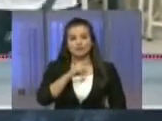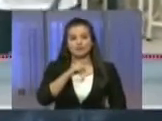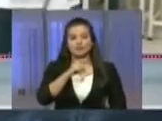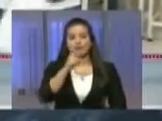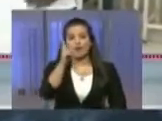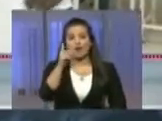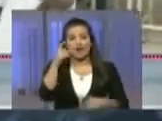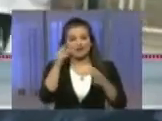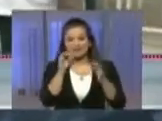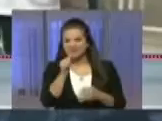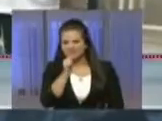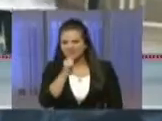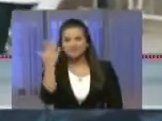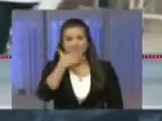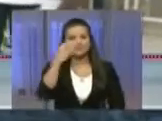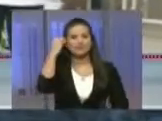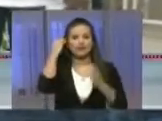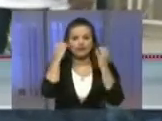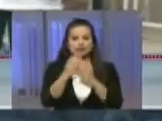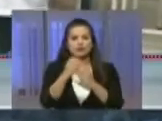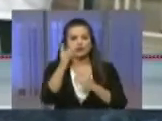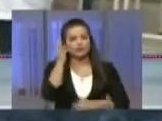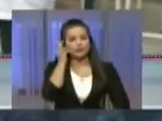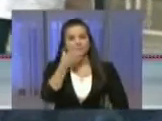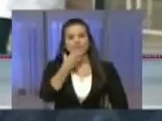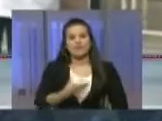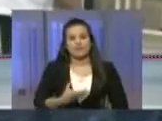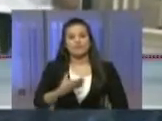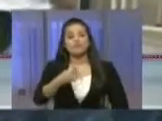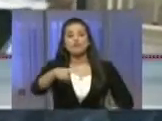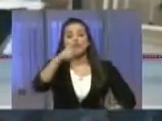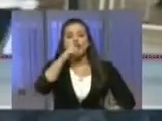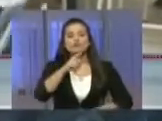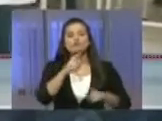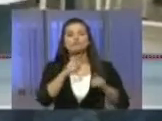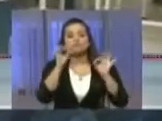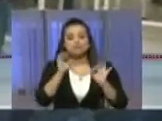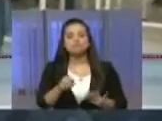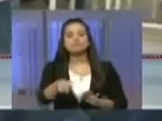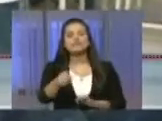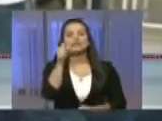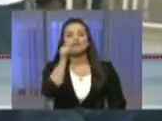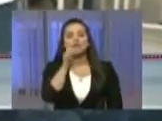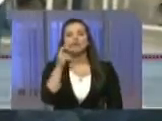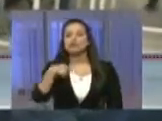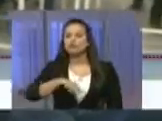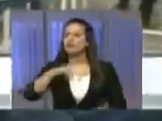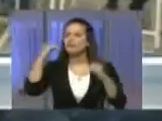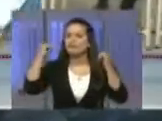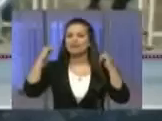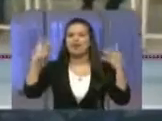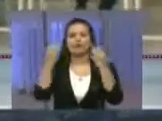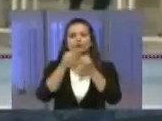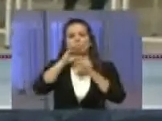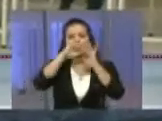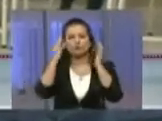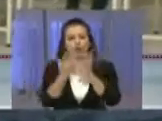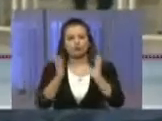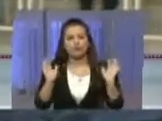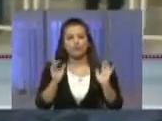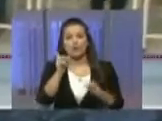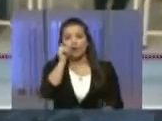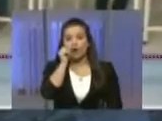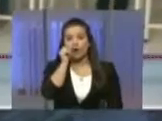Castro rus y vamos a celebrarlo con los pueblos del mundo Fidel Castro